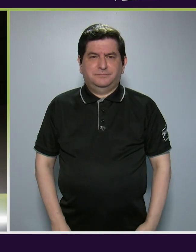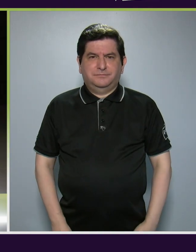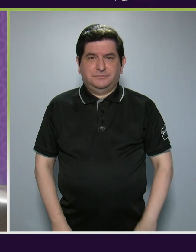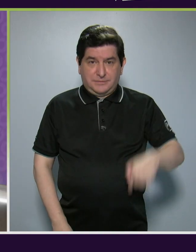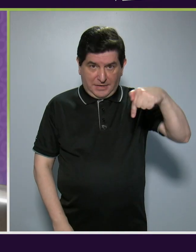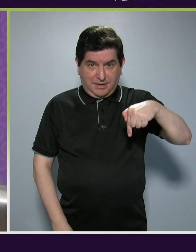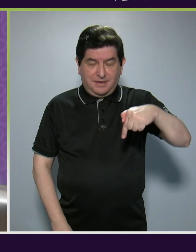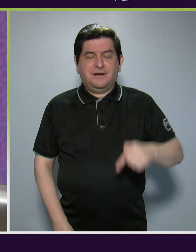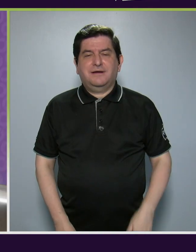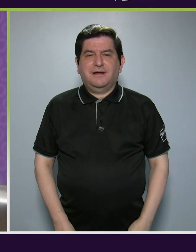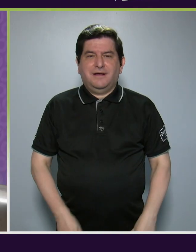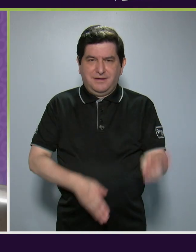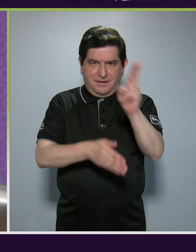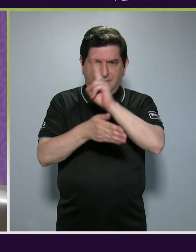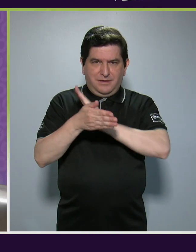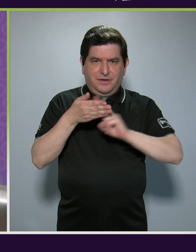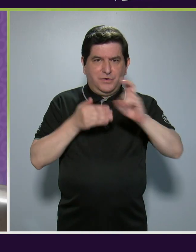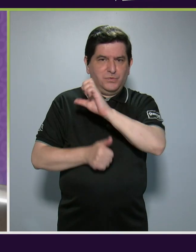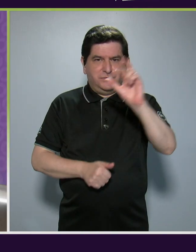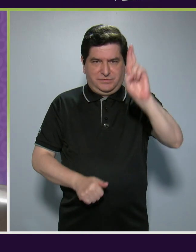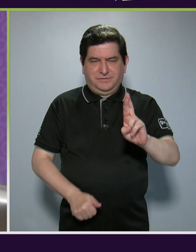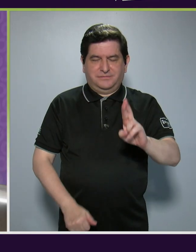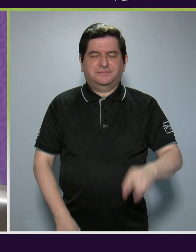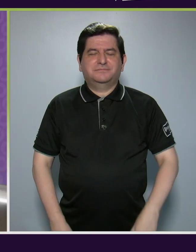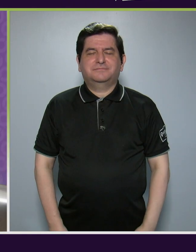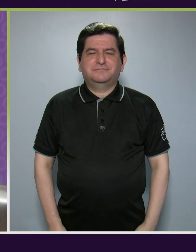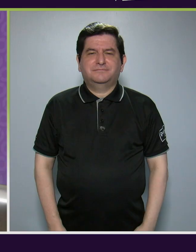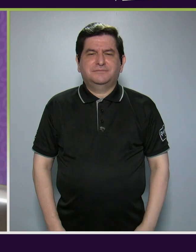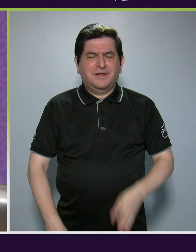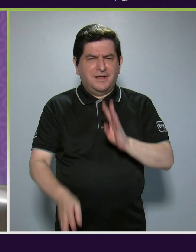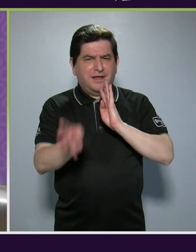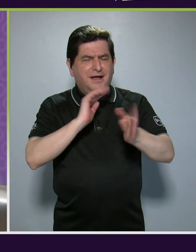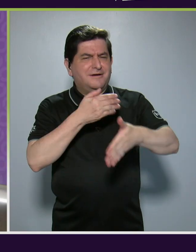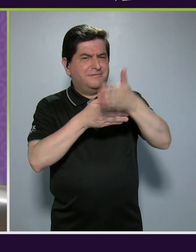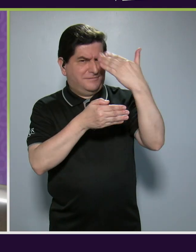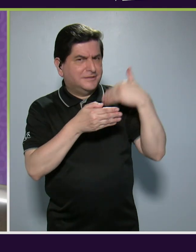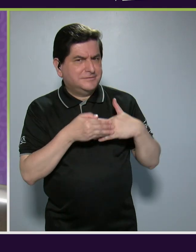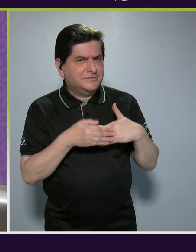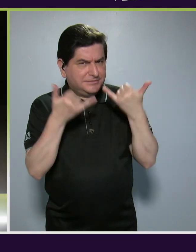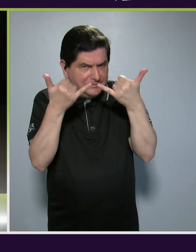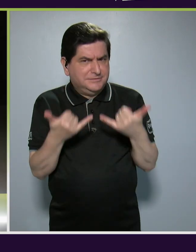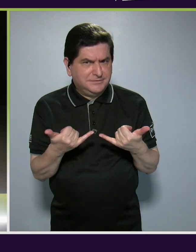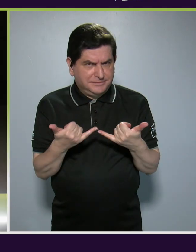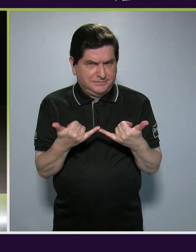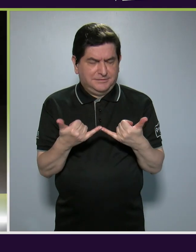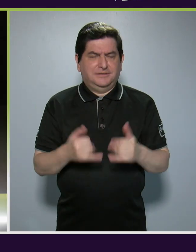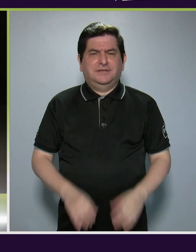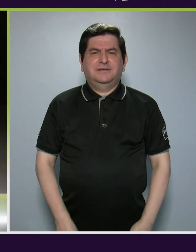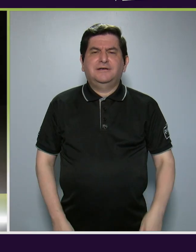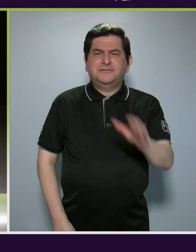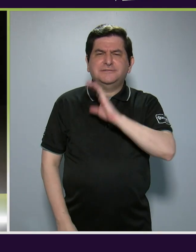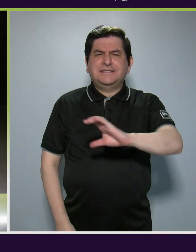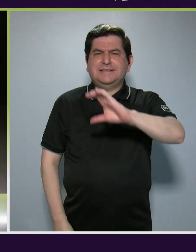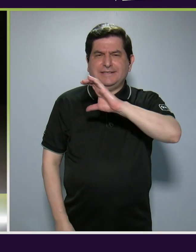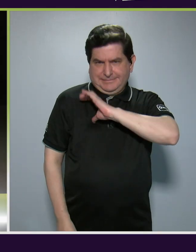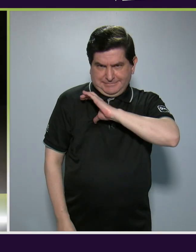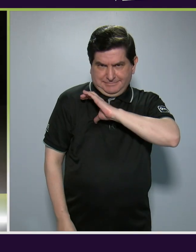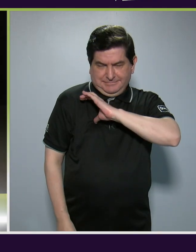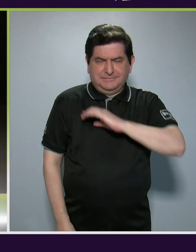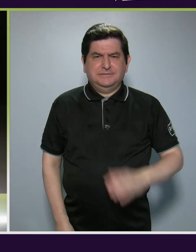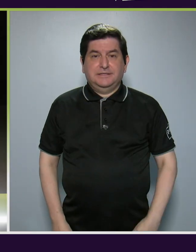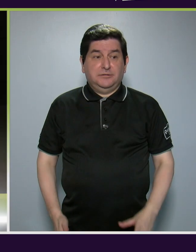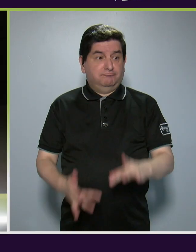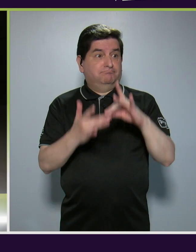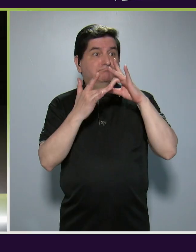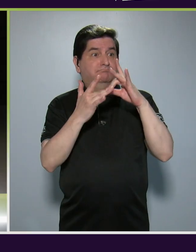este centro de la Universidad de Costa Rica, y veníamos conversando sobre estas características que hacen tan